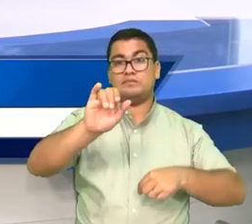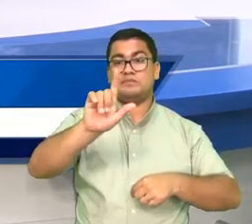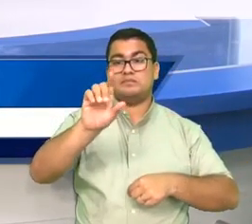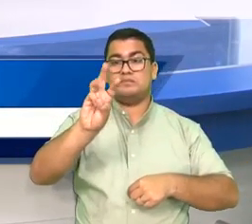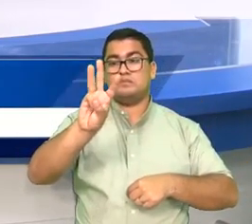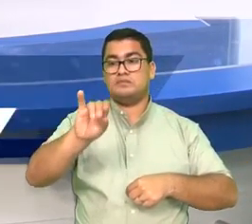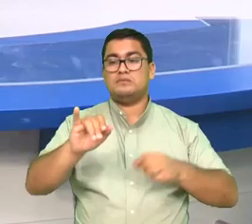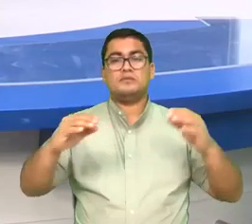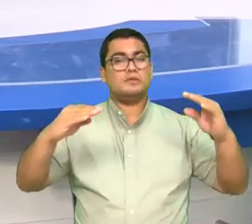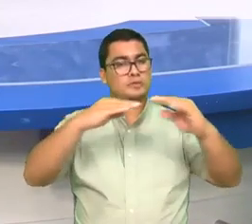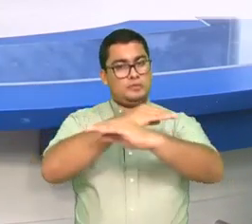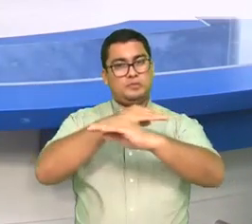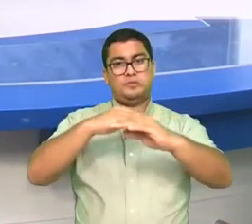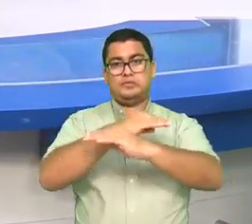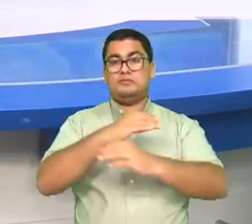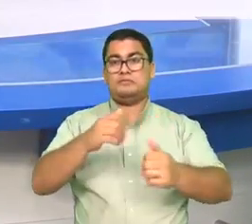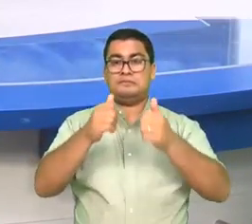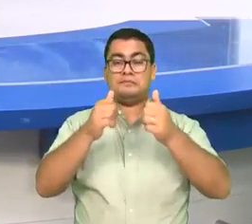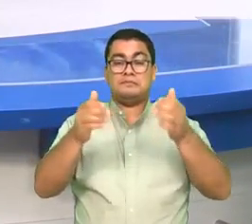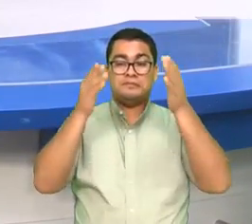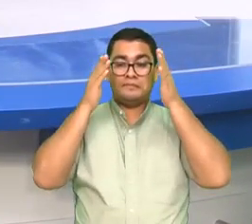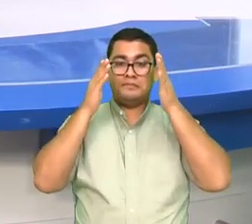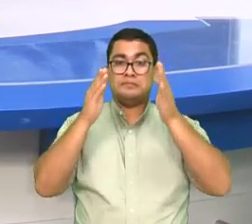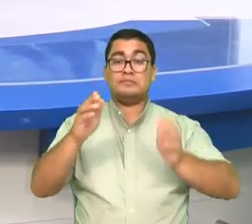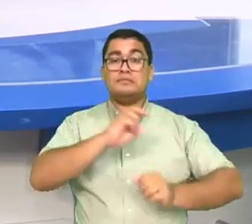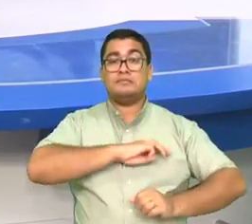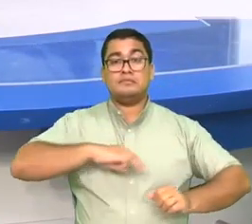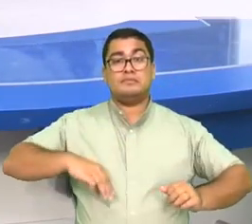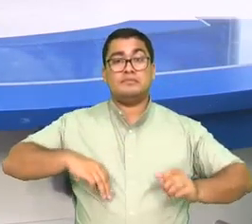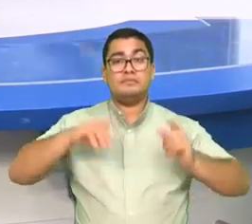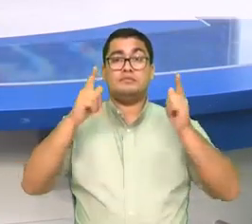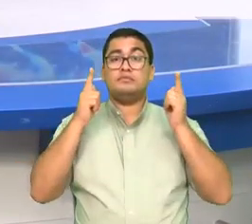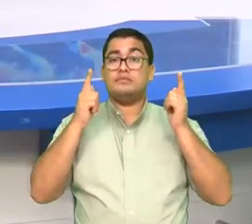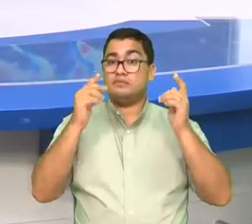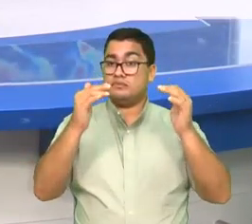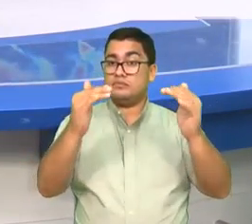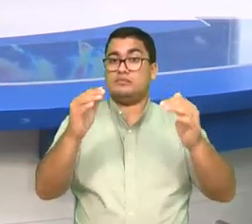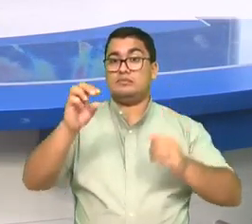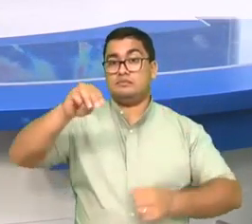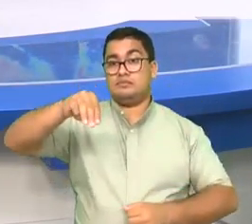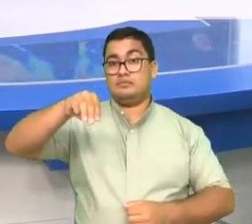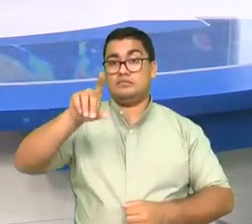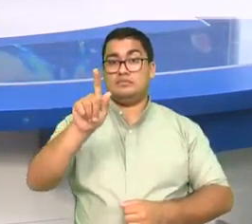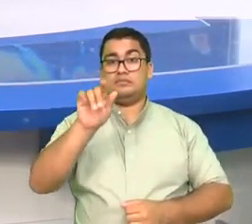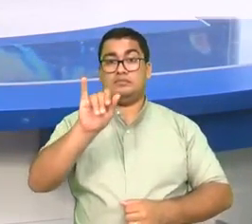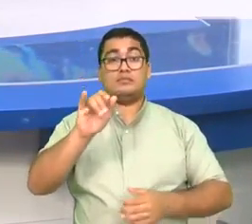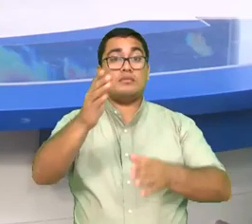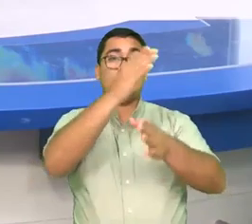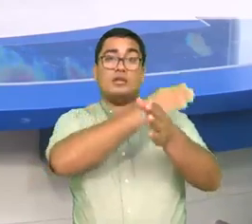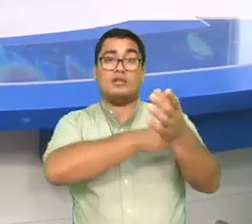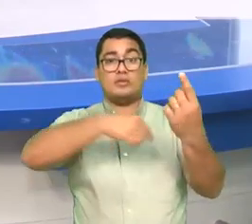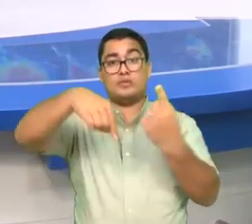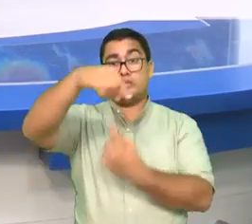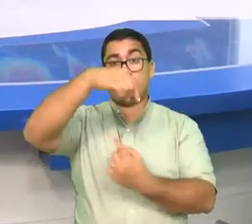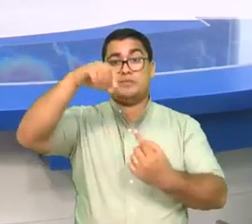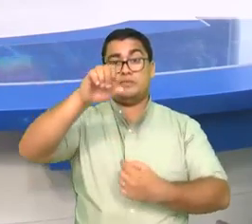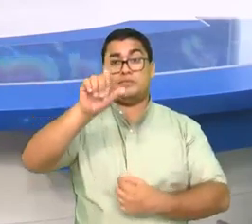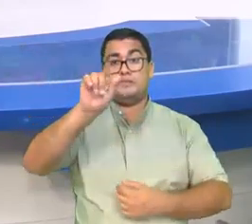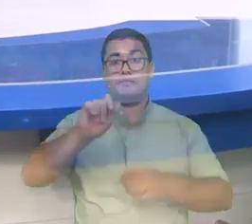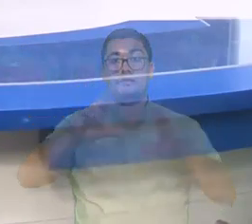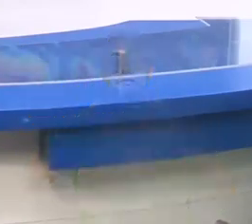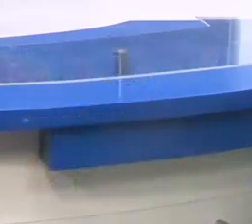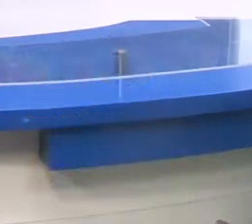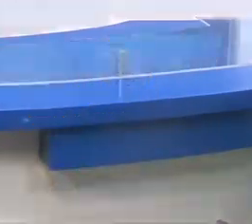transitables gracias a la inmediata atención del Ministerio de Transporte e Infraestructura ante el paso del huracán ETA en nuestro país.